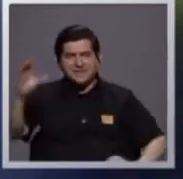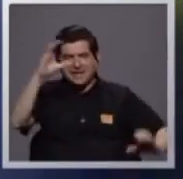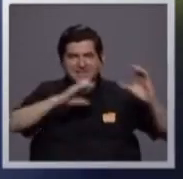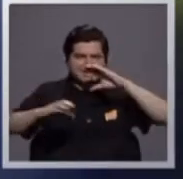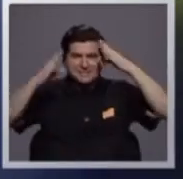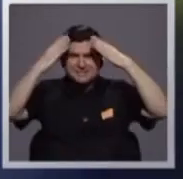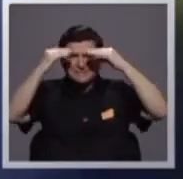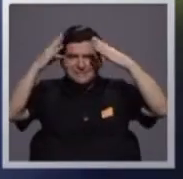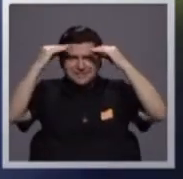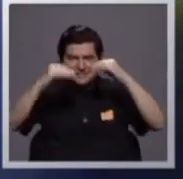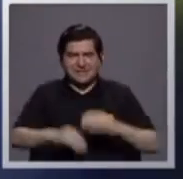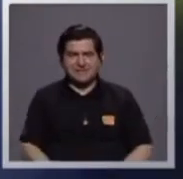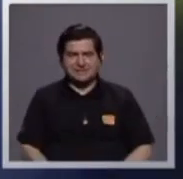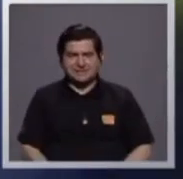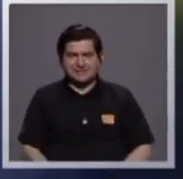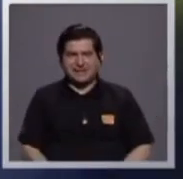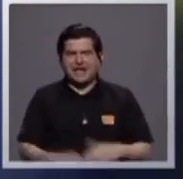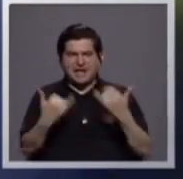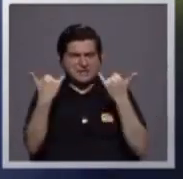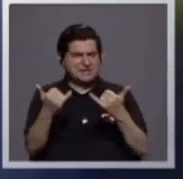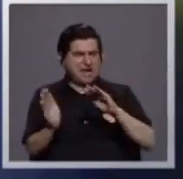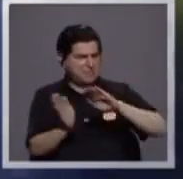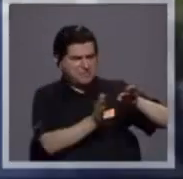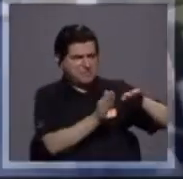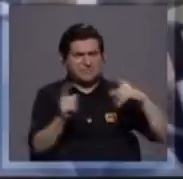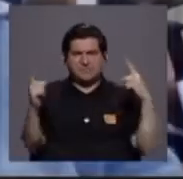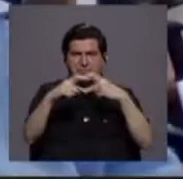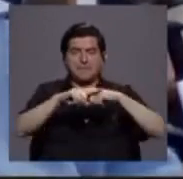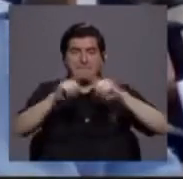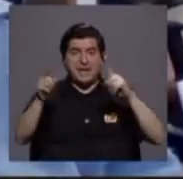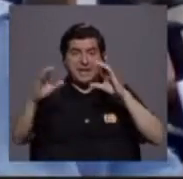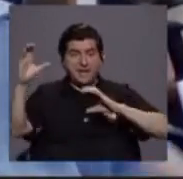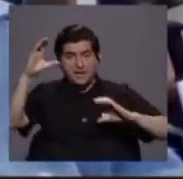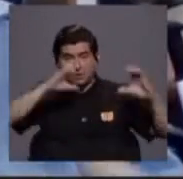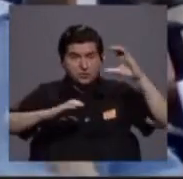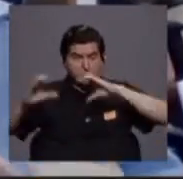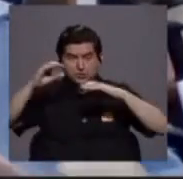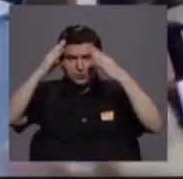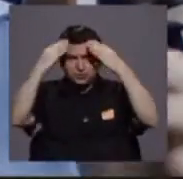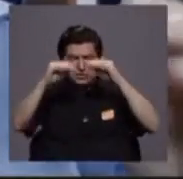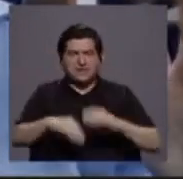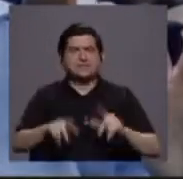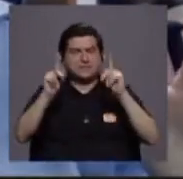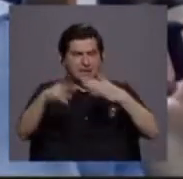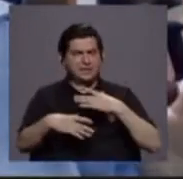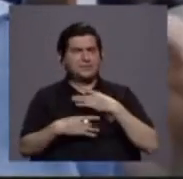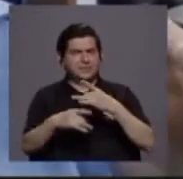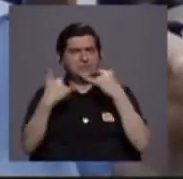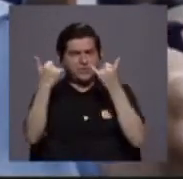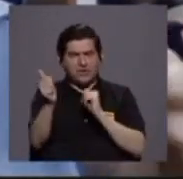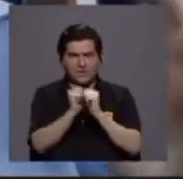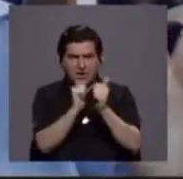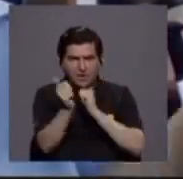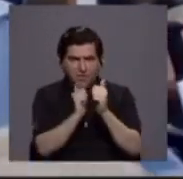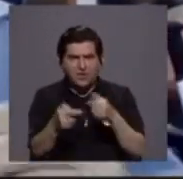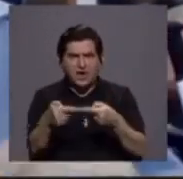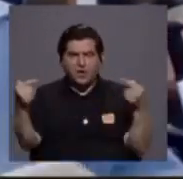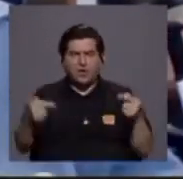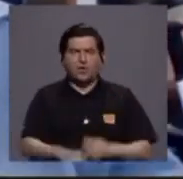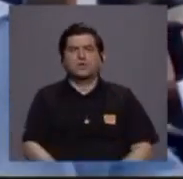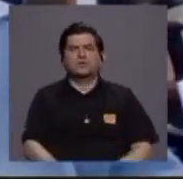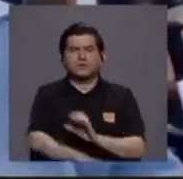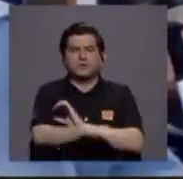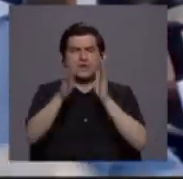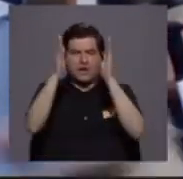datos, dejemos a un lado la complejidad, la ciencia de los datos, pues hay mucha gente que tiene interés, entonces ahora competimos contra los computólogos,